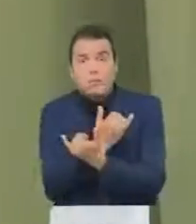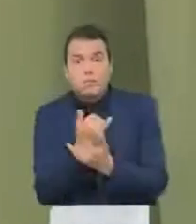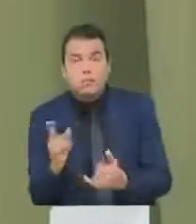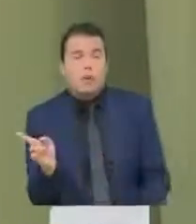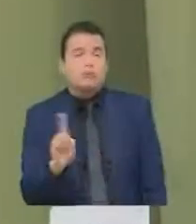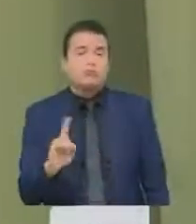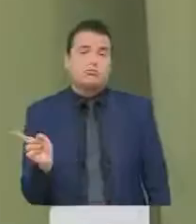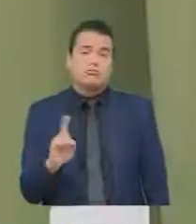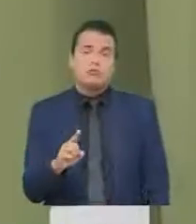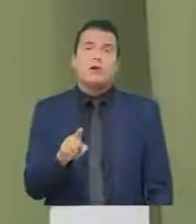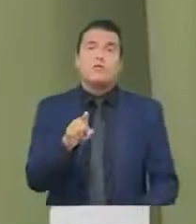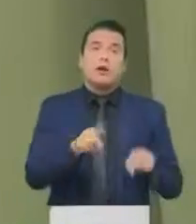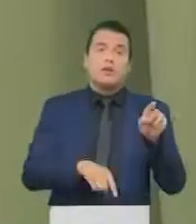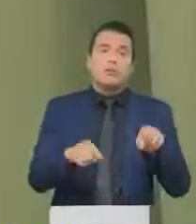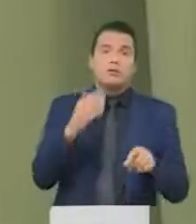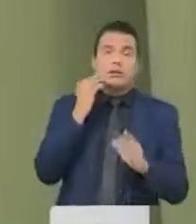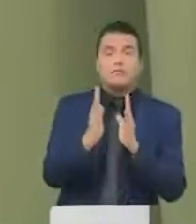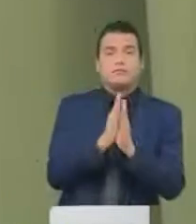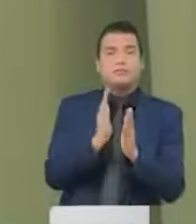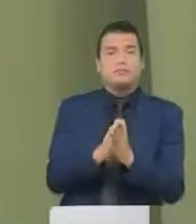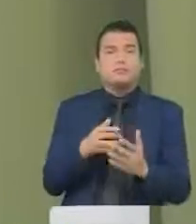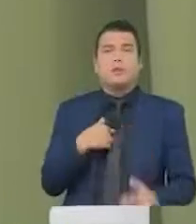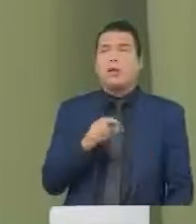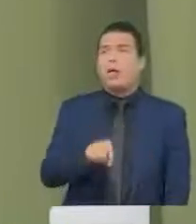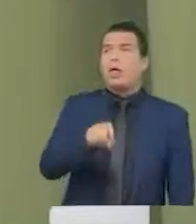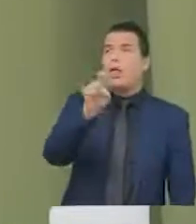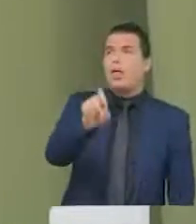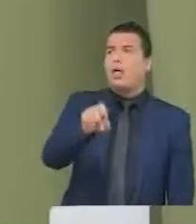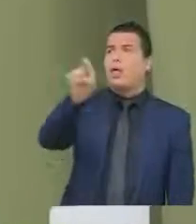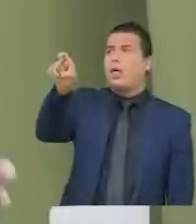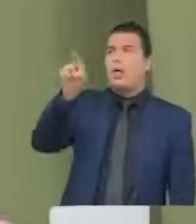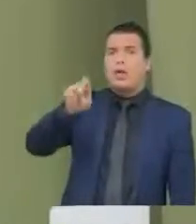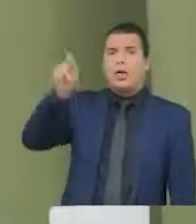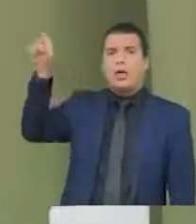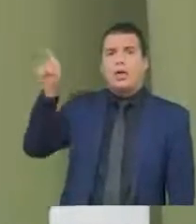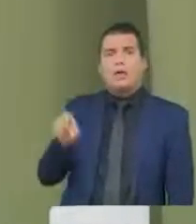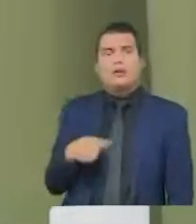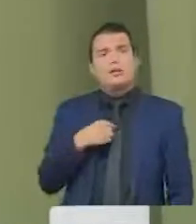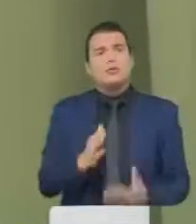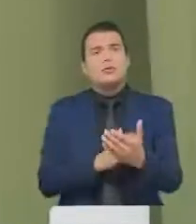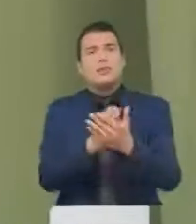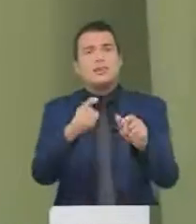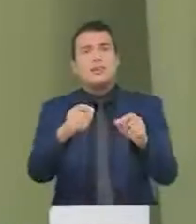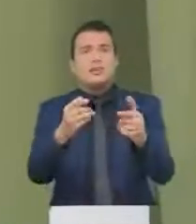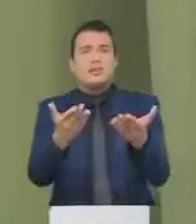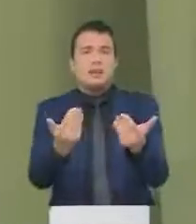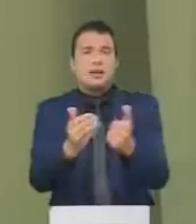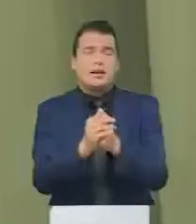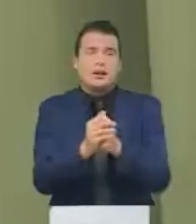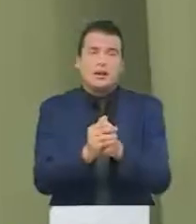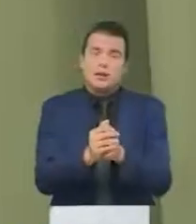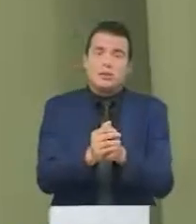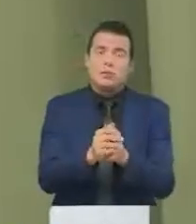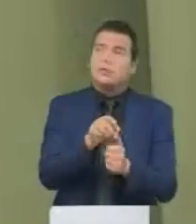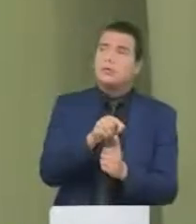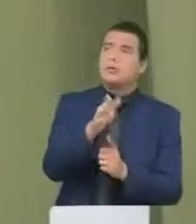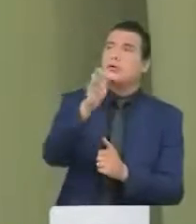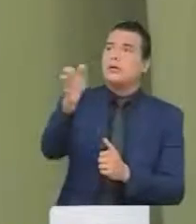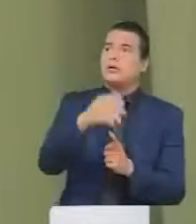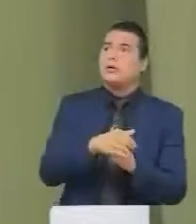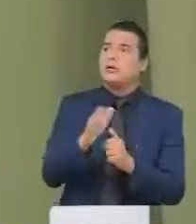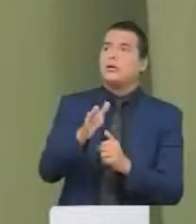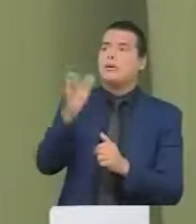también en las regiones me hablan del paso de la muerte como veces a llegan a pedir un servicio no lo hay cuando dan el servicio